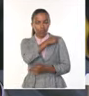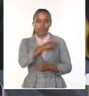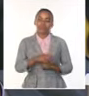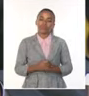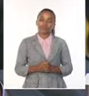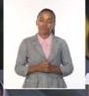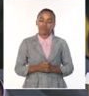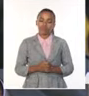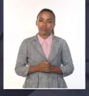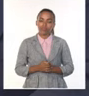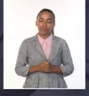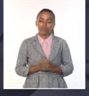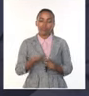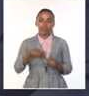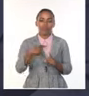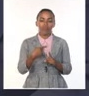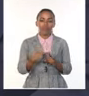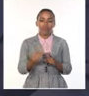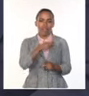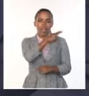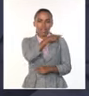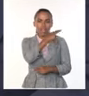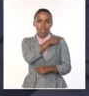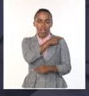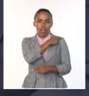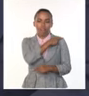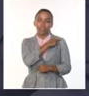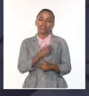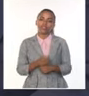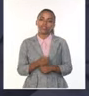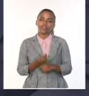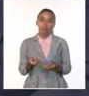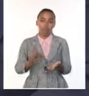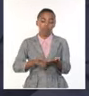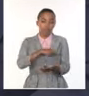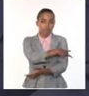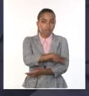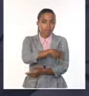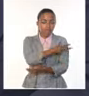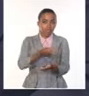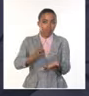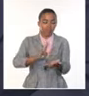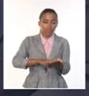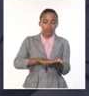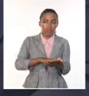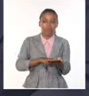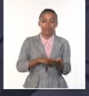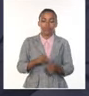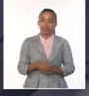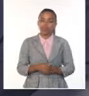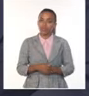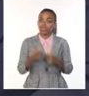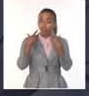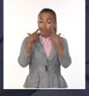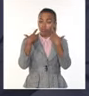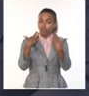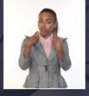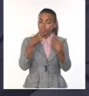de delegaciones de los países miembros del Consejo Supremo Económico Euroasiático, distinguidos